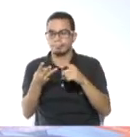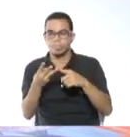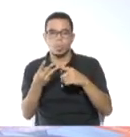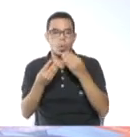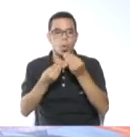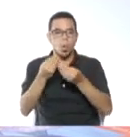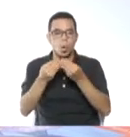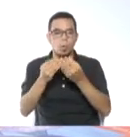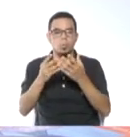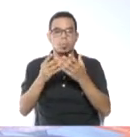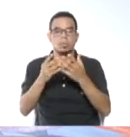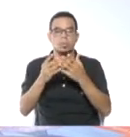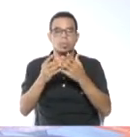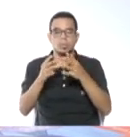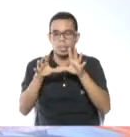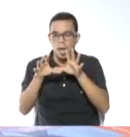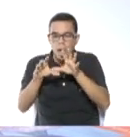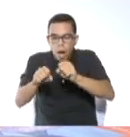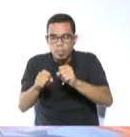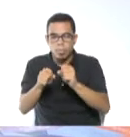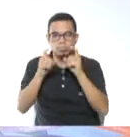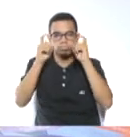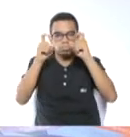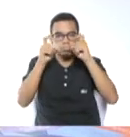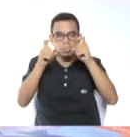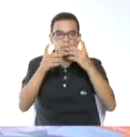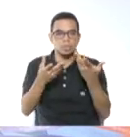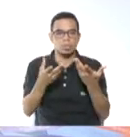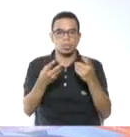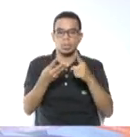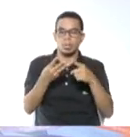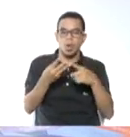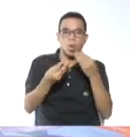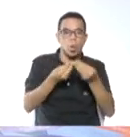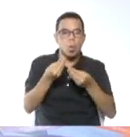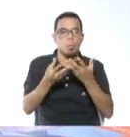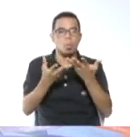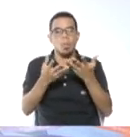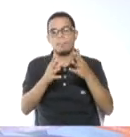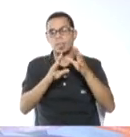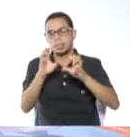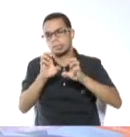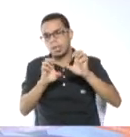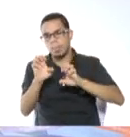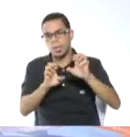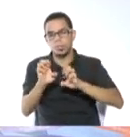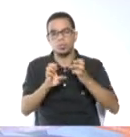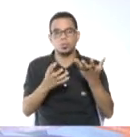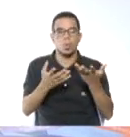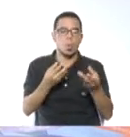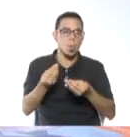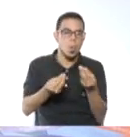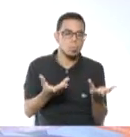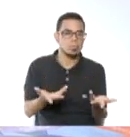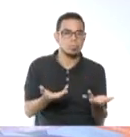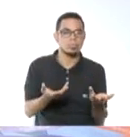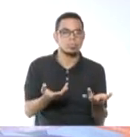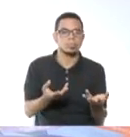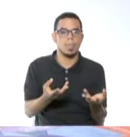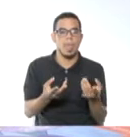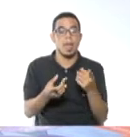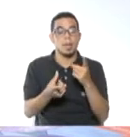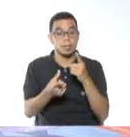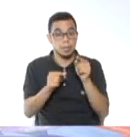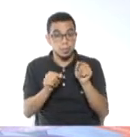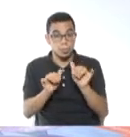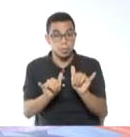formación, qué son esos referentes teórico-prácticos, cómo es el proceso evaluativo. Es sumamente importante, por eso,